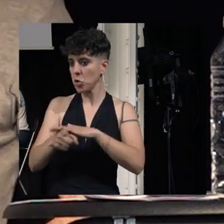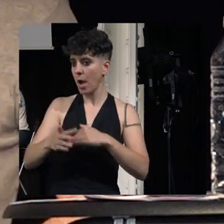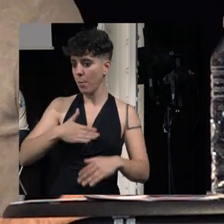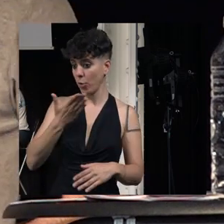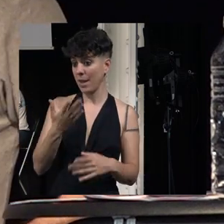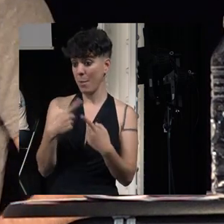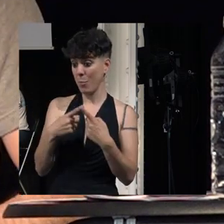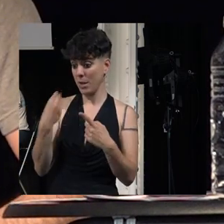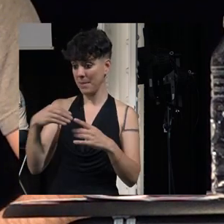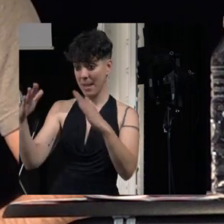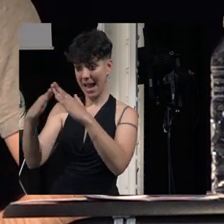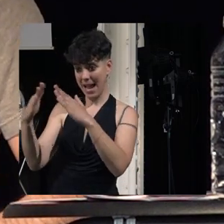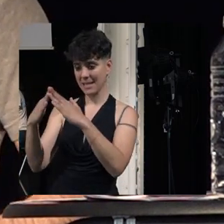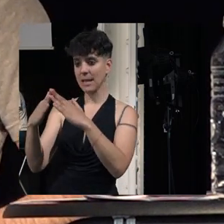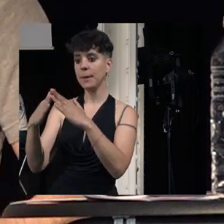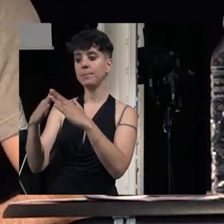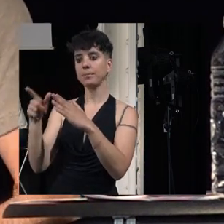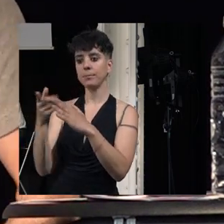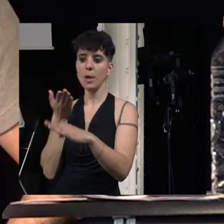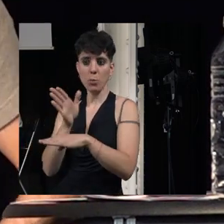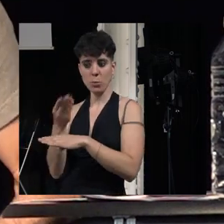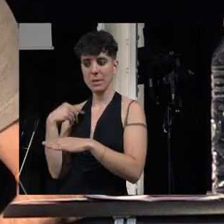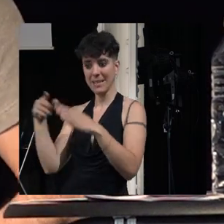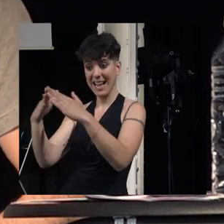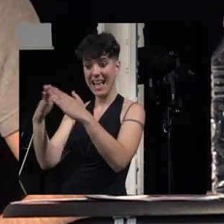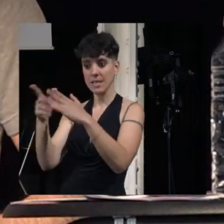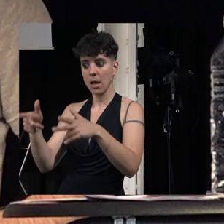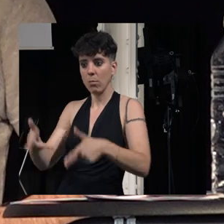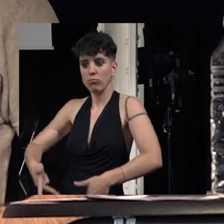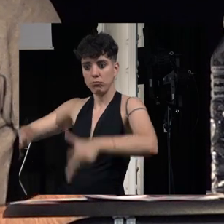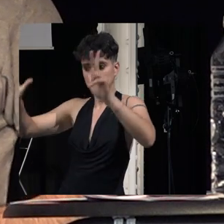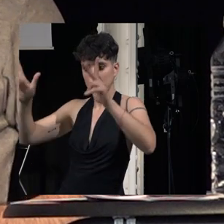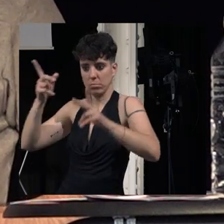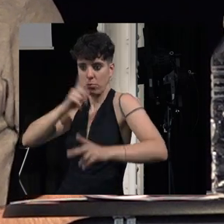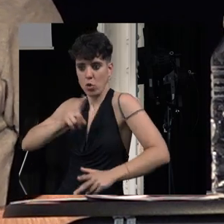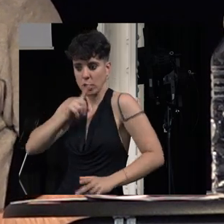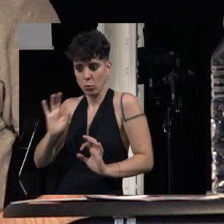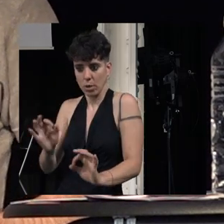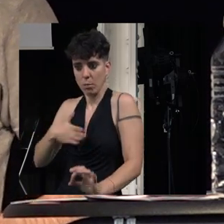una casa, la propuesta es esa, donde se puedan prostituir.